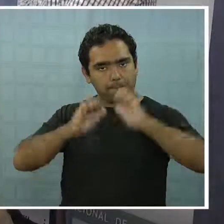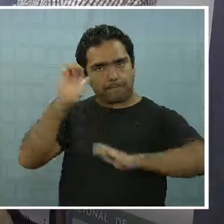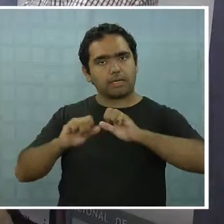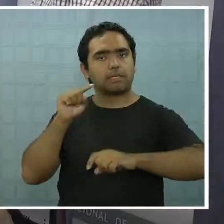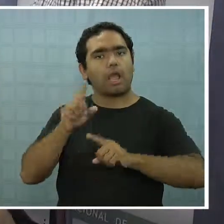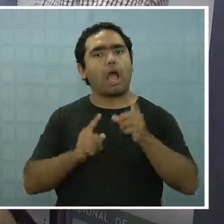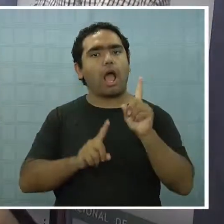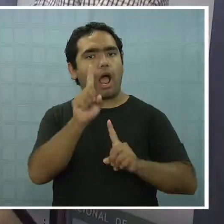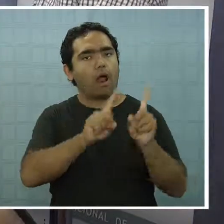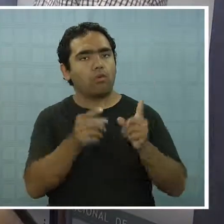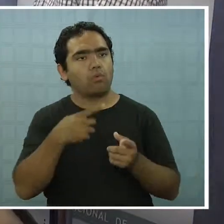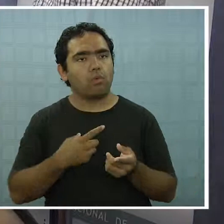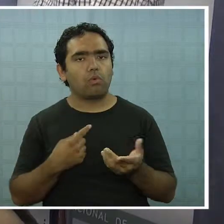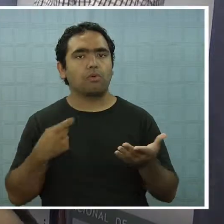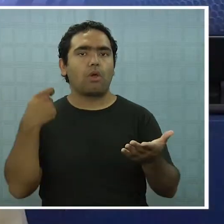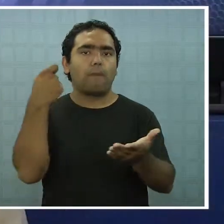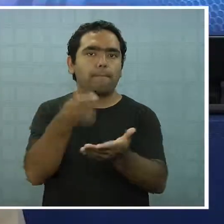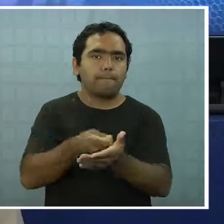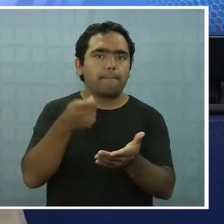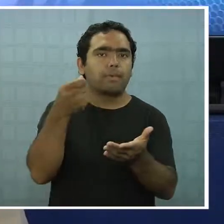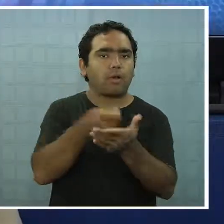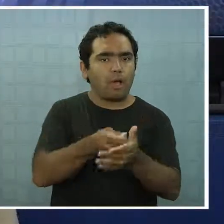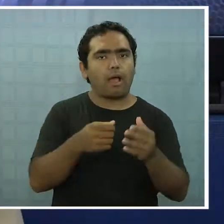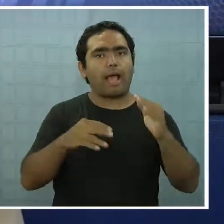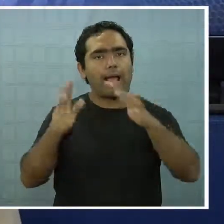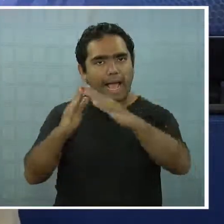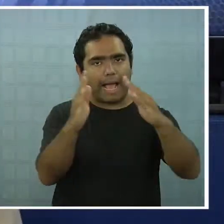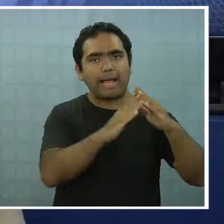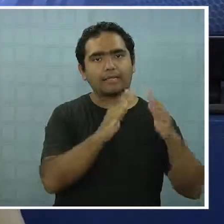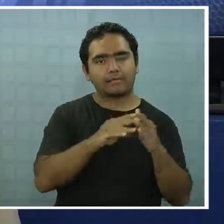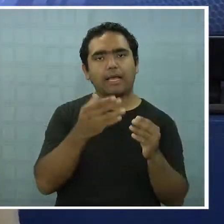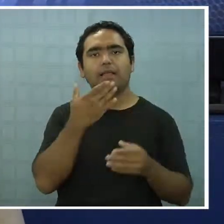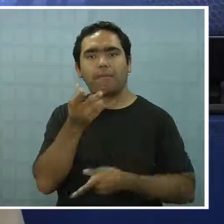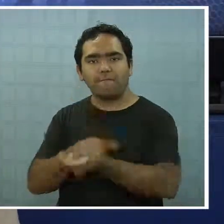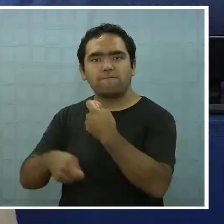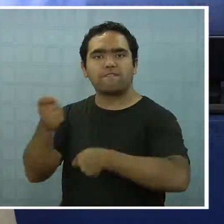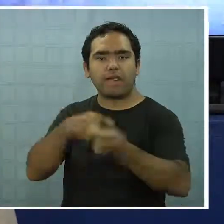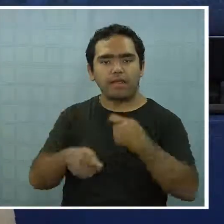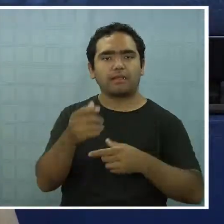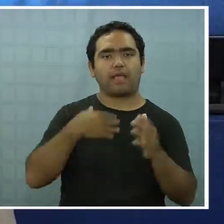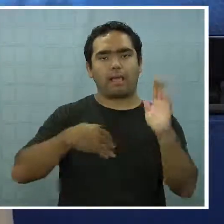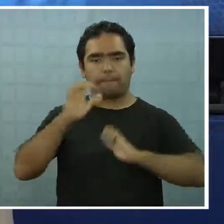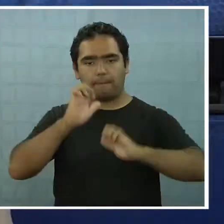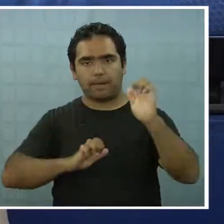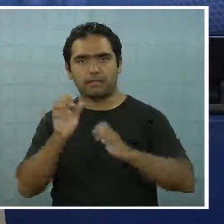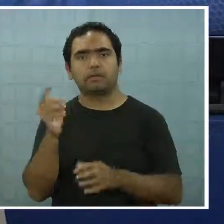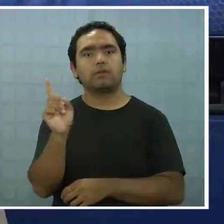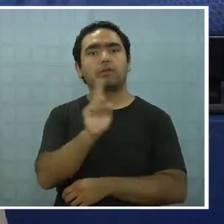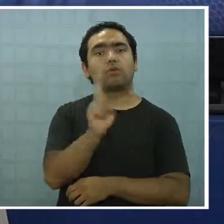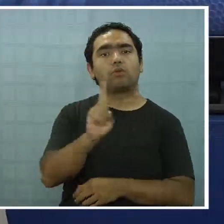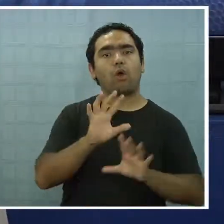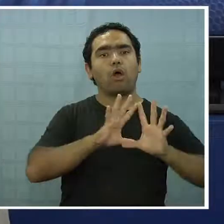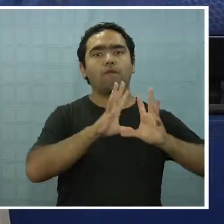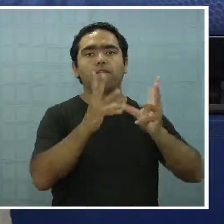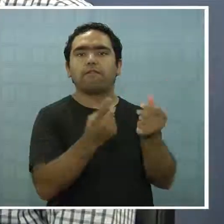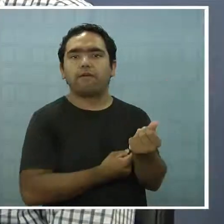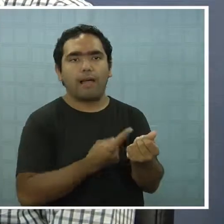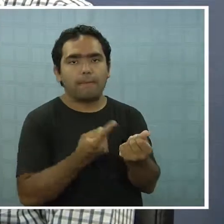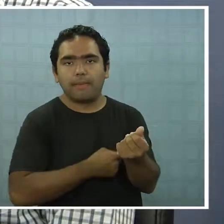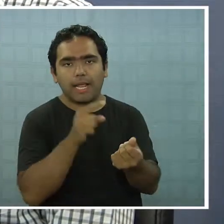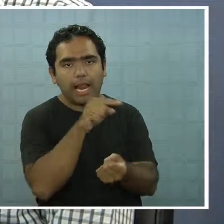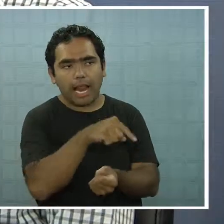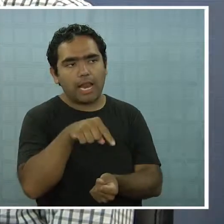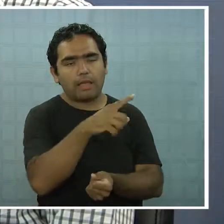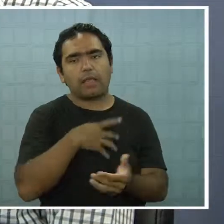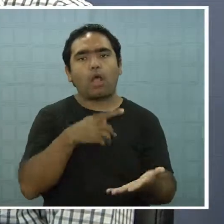y hacen el negocio inmobiliario. El negocio inmobiliario, comprando y revendiendo, comprando y vendiendo. No estamos hablando de la familia Pérez, digamos, que compró